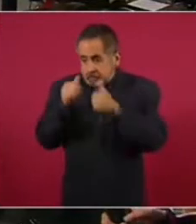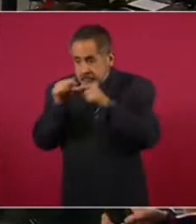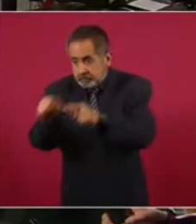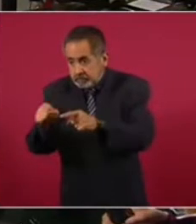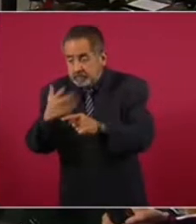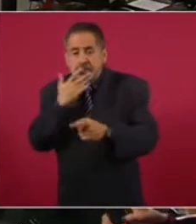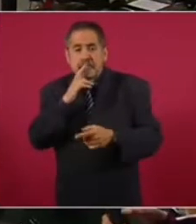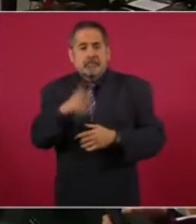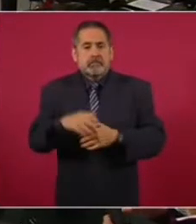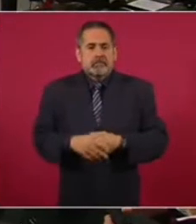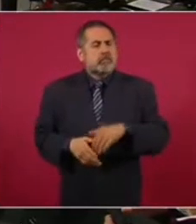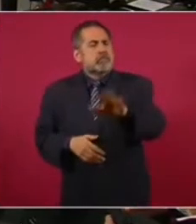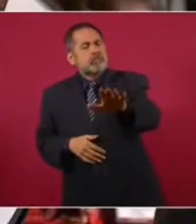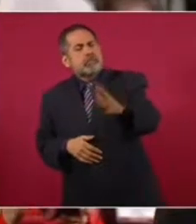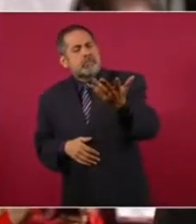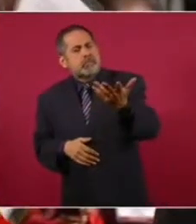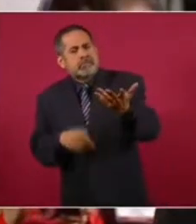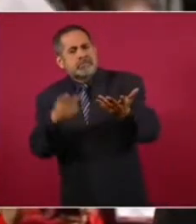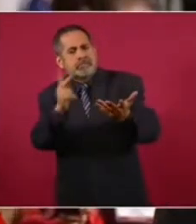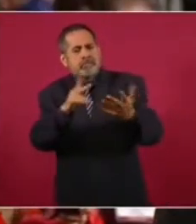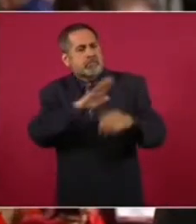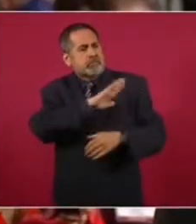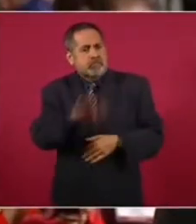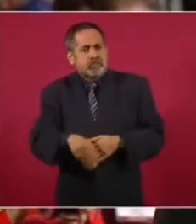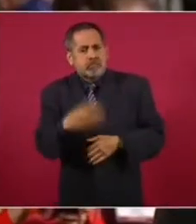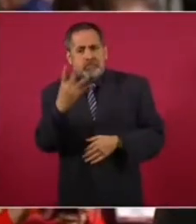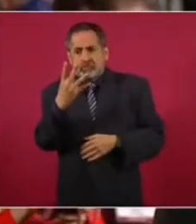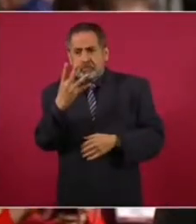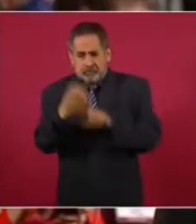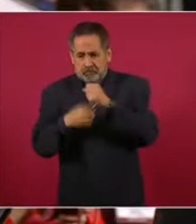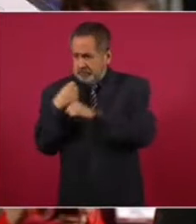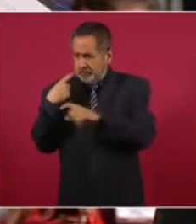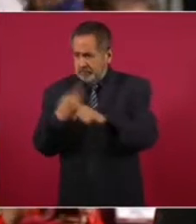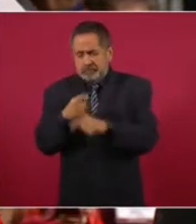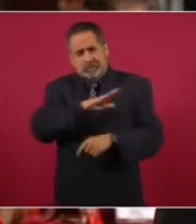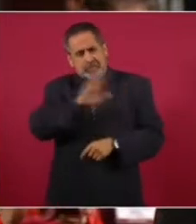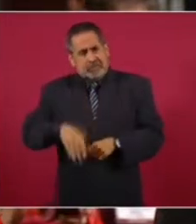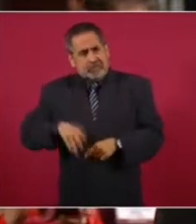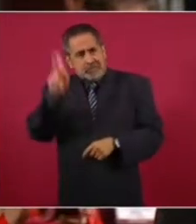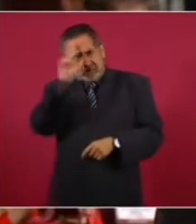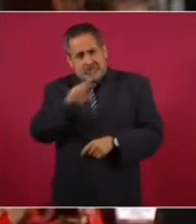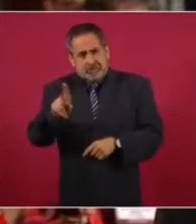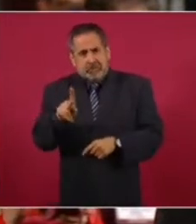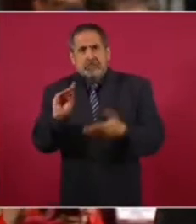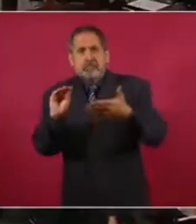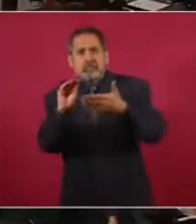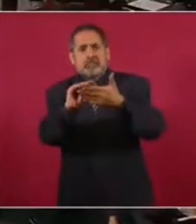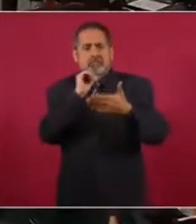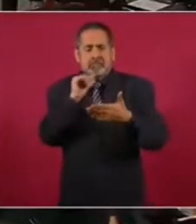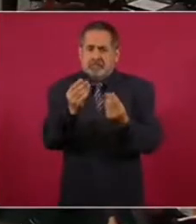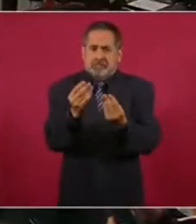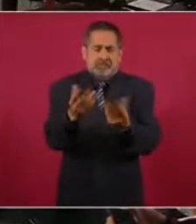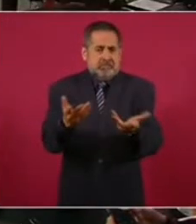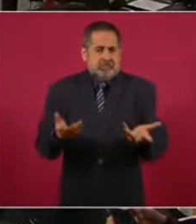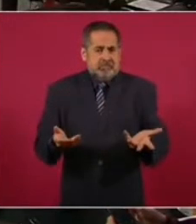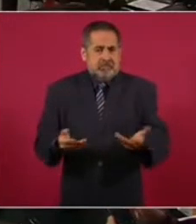Pero es que tiene más muertos en 4 años que en los últimos 2 sexenios anteriores, señor presidente. O sea que los resultados no están ahí. Bueno,